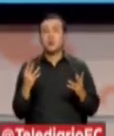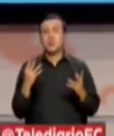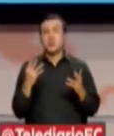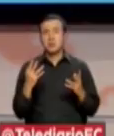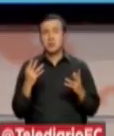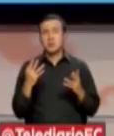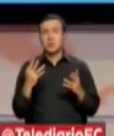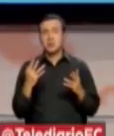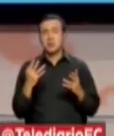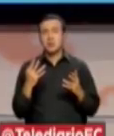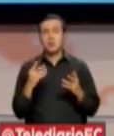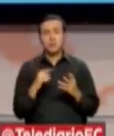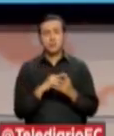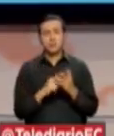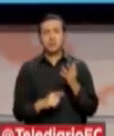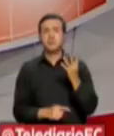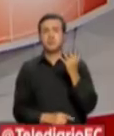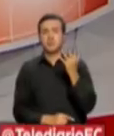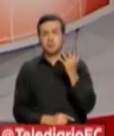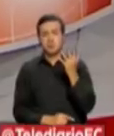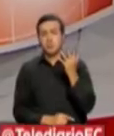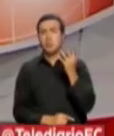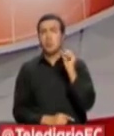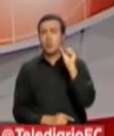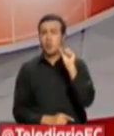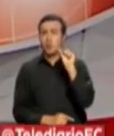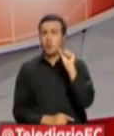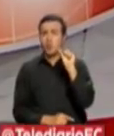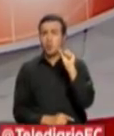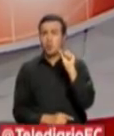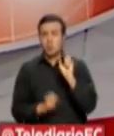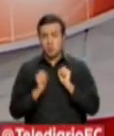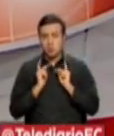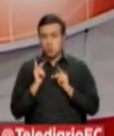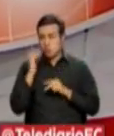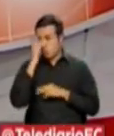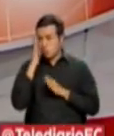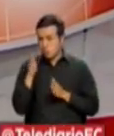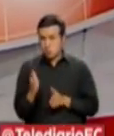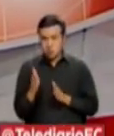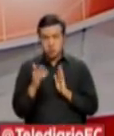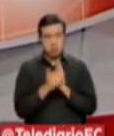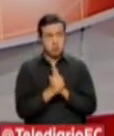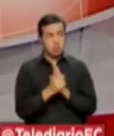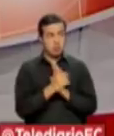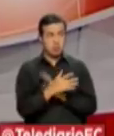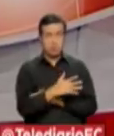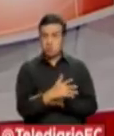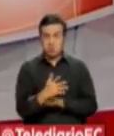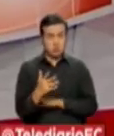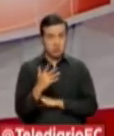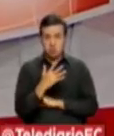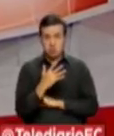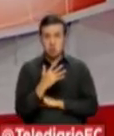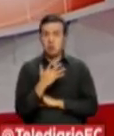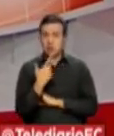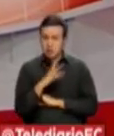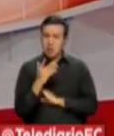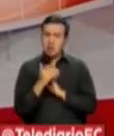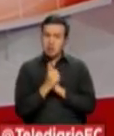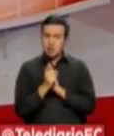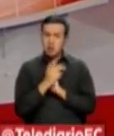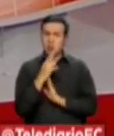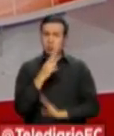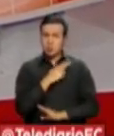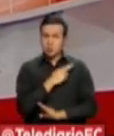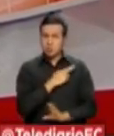cuentan con los dedos de la mano y sobra y no se le da oportunidad el término por falta de capacidad o por falta de capacidad nos hemos preparado en las